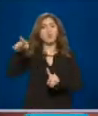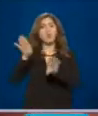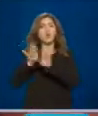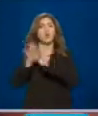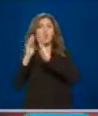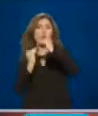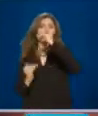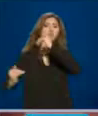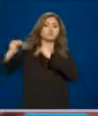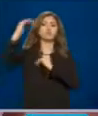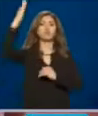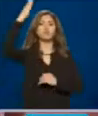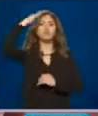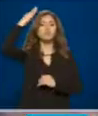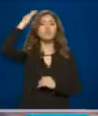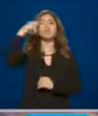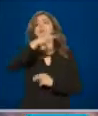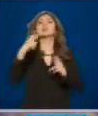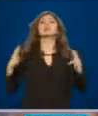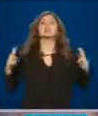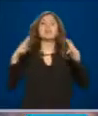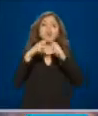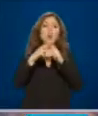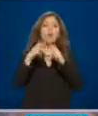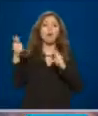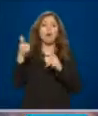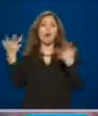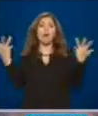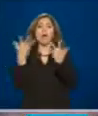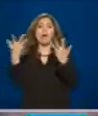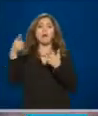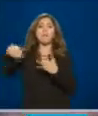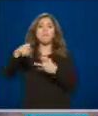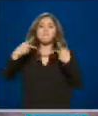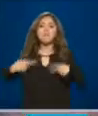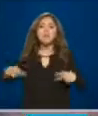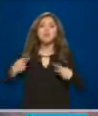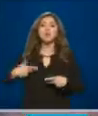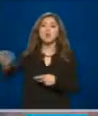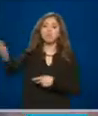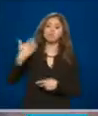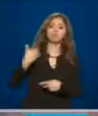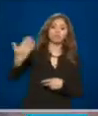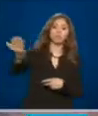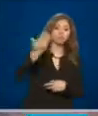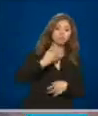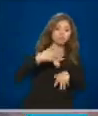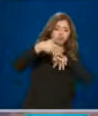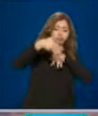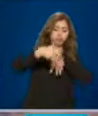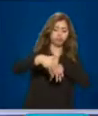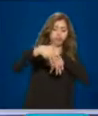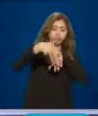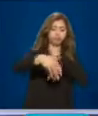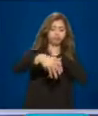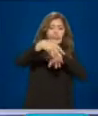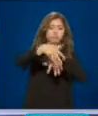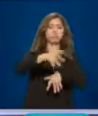sí, ¿no? claro. La mayor autoridad eclesiástica hace esta bueno, no es representación, hace esta